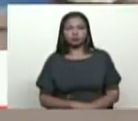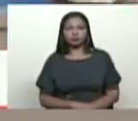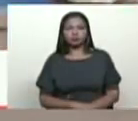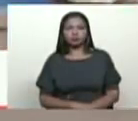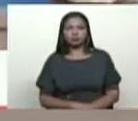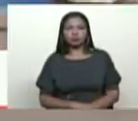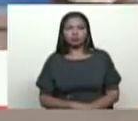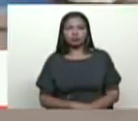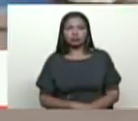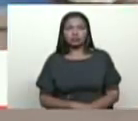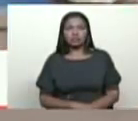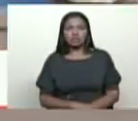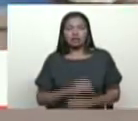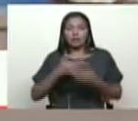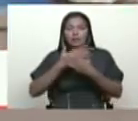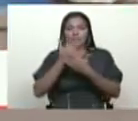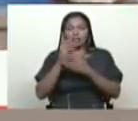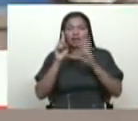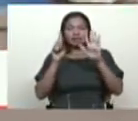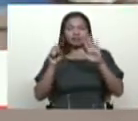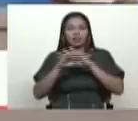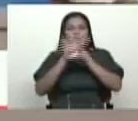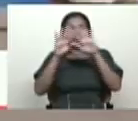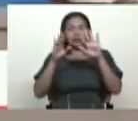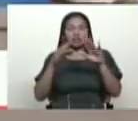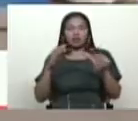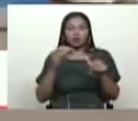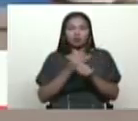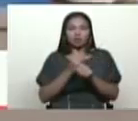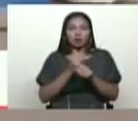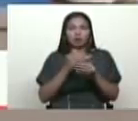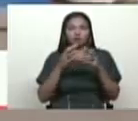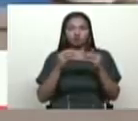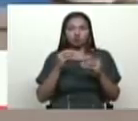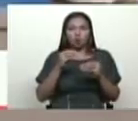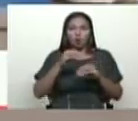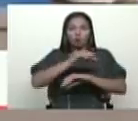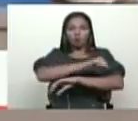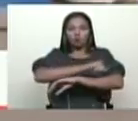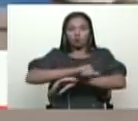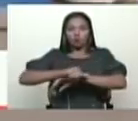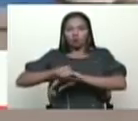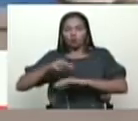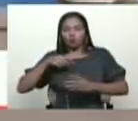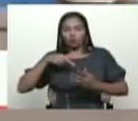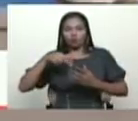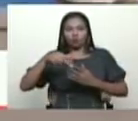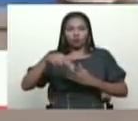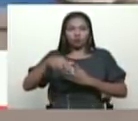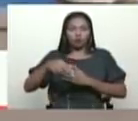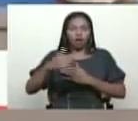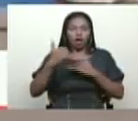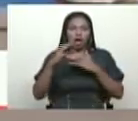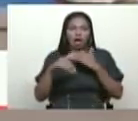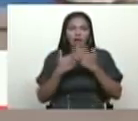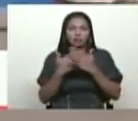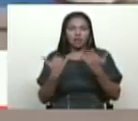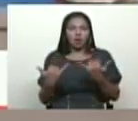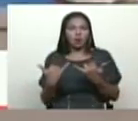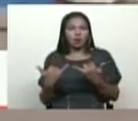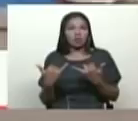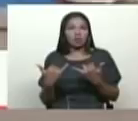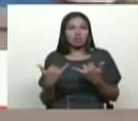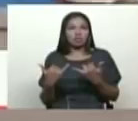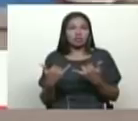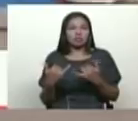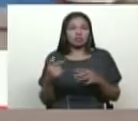que al amanecer 6 de la mañana ya se encontraba plenando toda esta avenida que ustedes van a caminar ahora al salir. La avenida Urdaneta estaba de